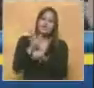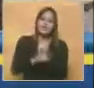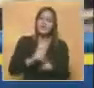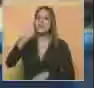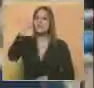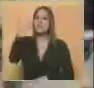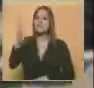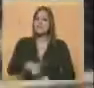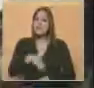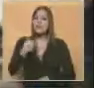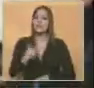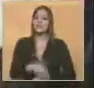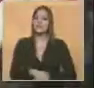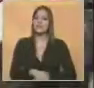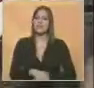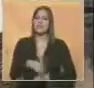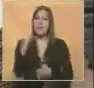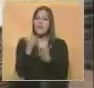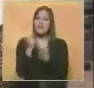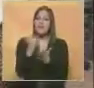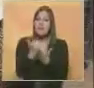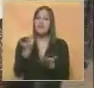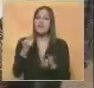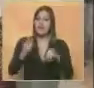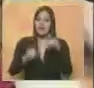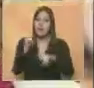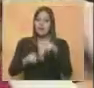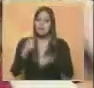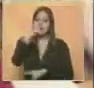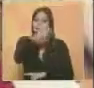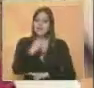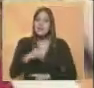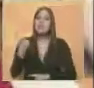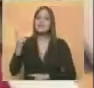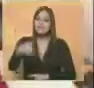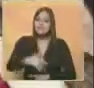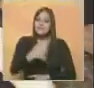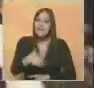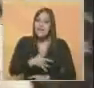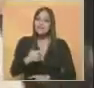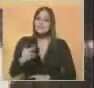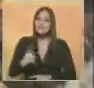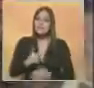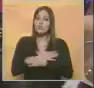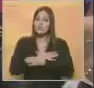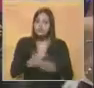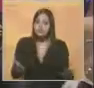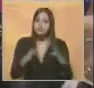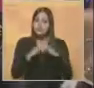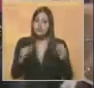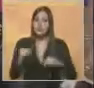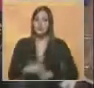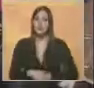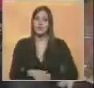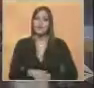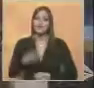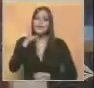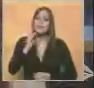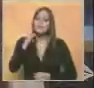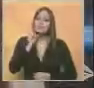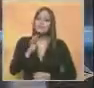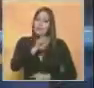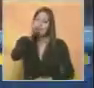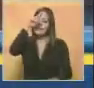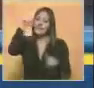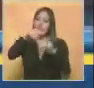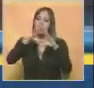donde podamos no solamente que prueben nuestros productos, sino que también sientan pues que nosotros estamos para ellas y viviendo nuestro propósito, que es